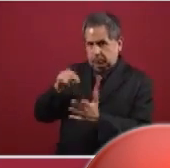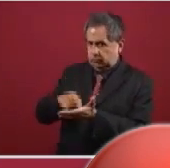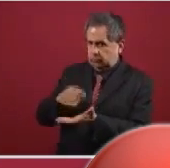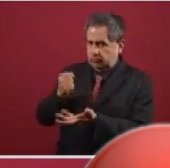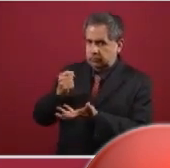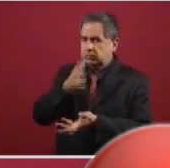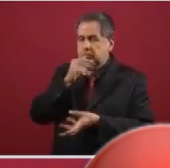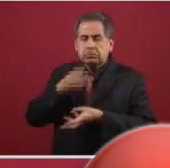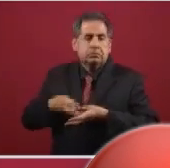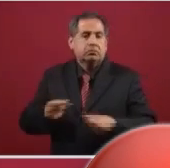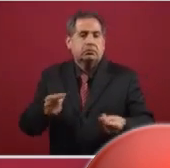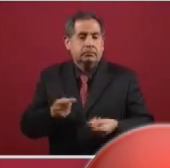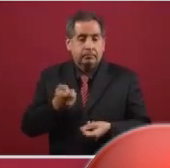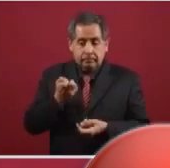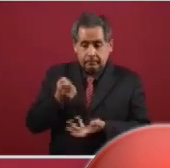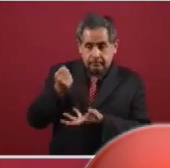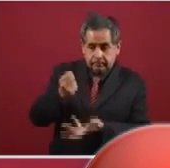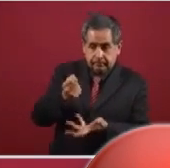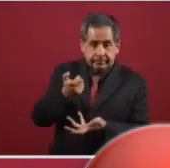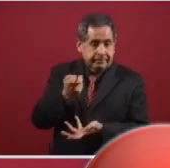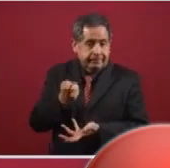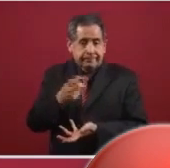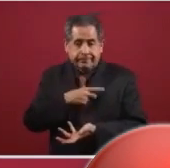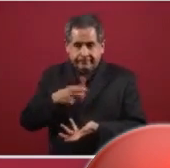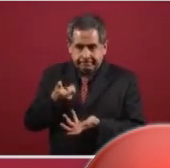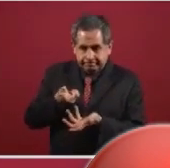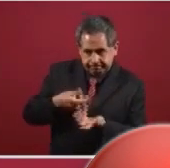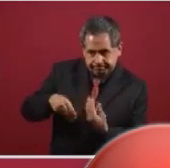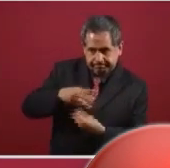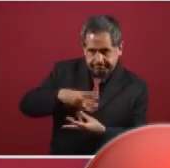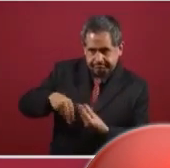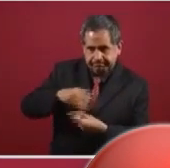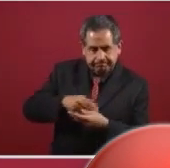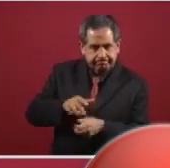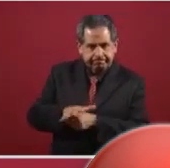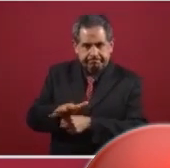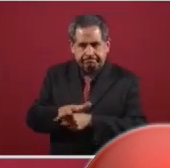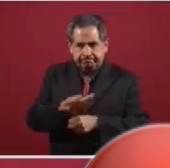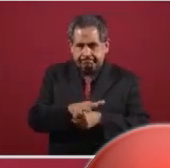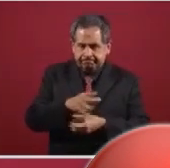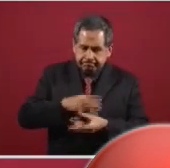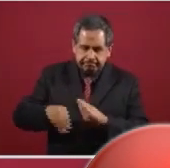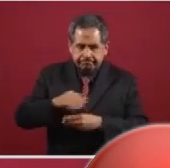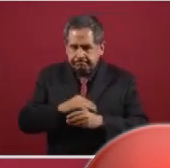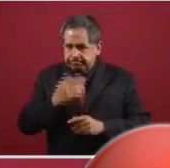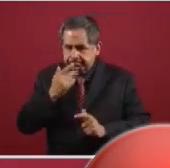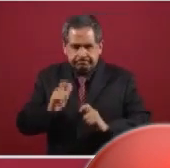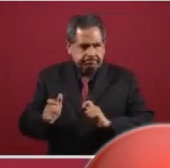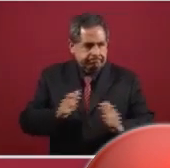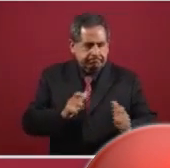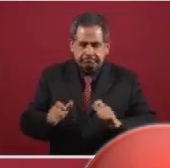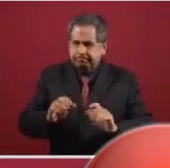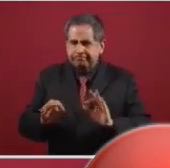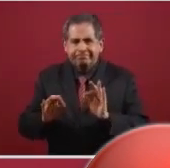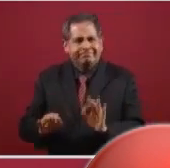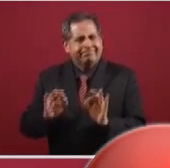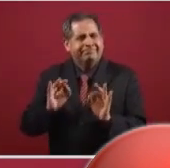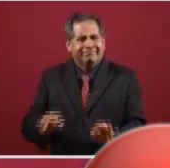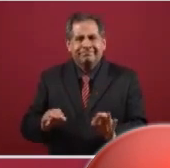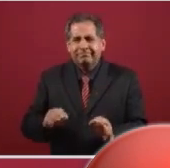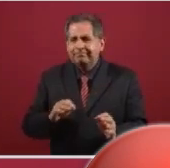y que nos rinda el presupuesto, que nos alcance para todas